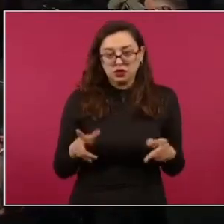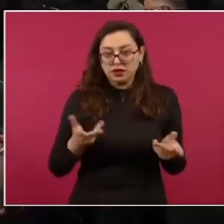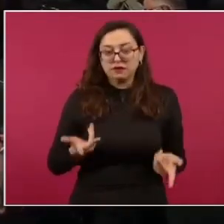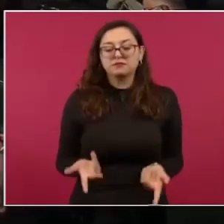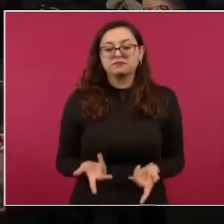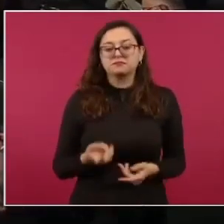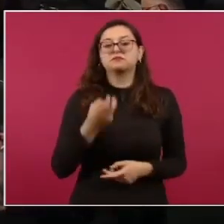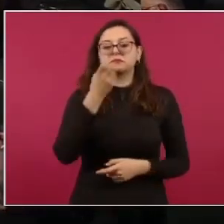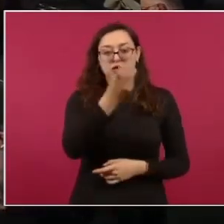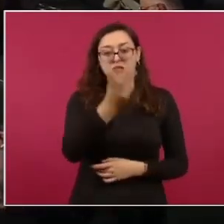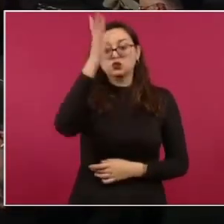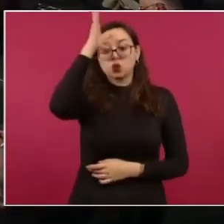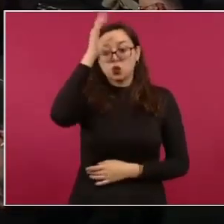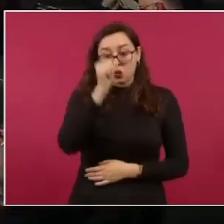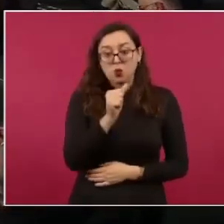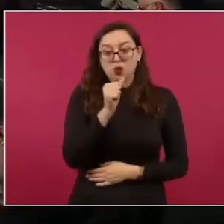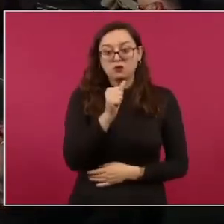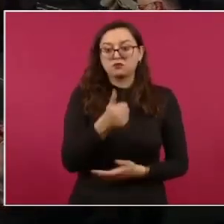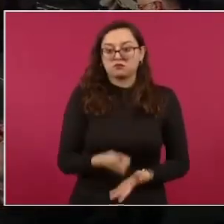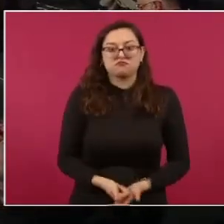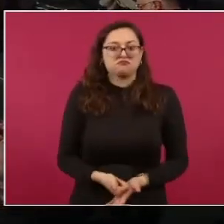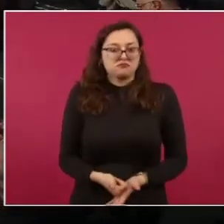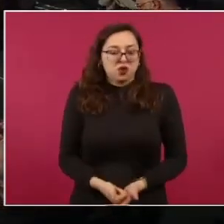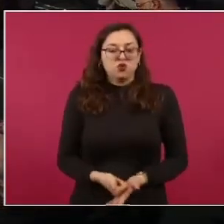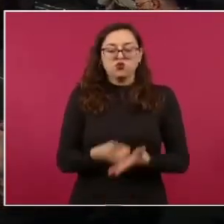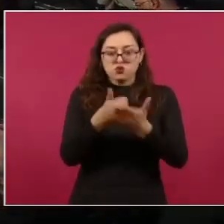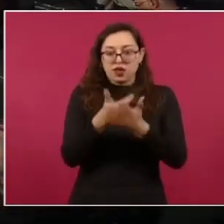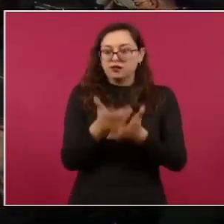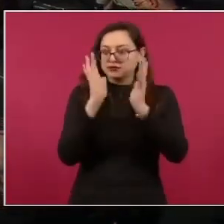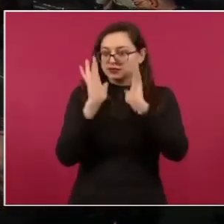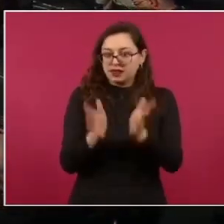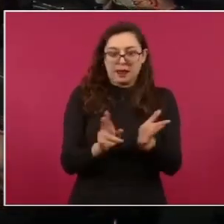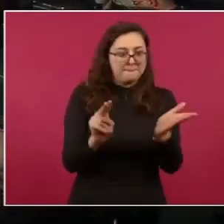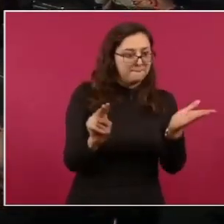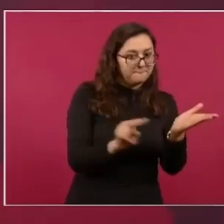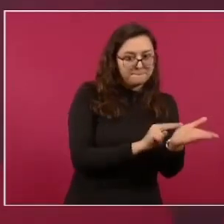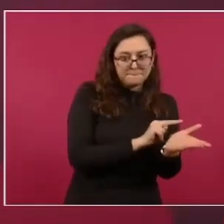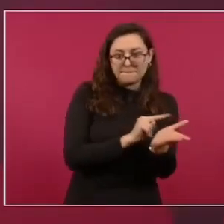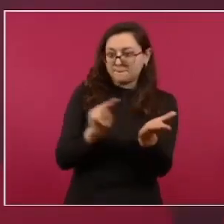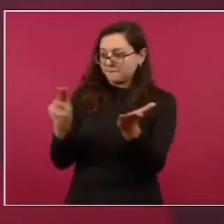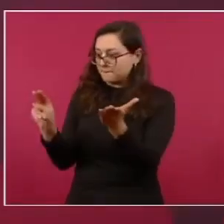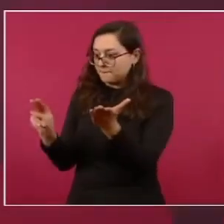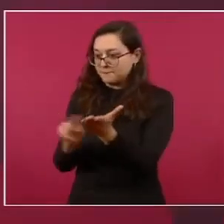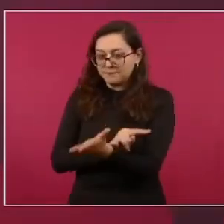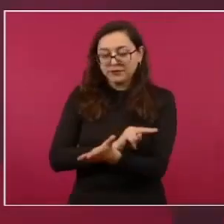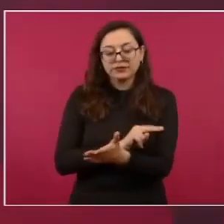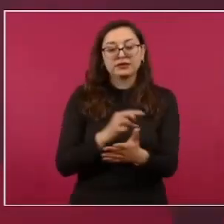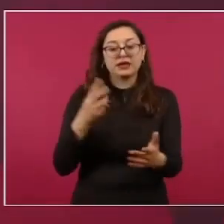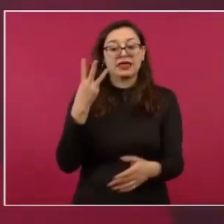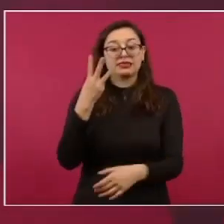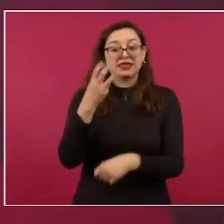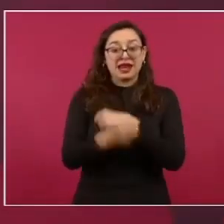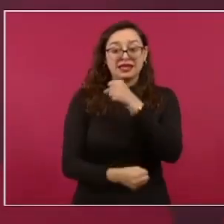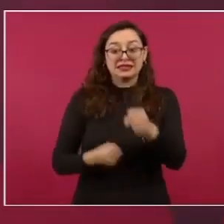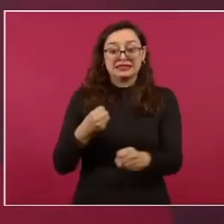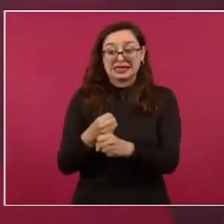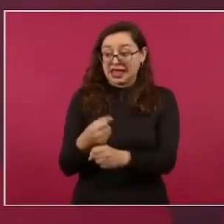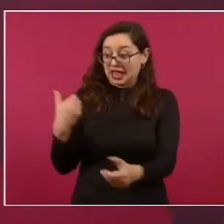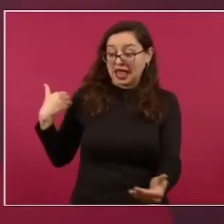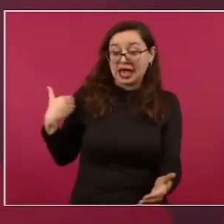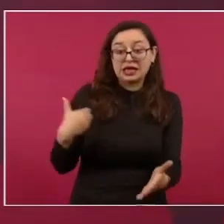este acuerdo sumamente relevante que finalmente pone o concluye estos 3 años